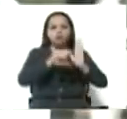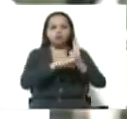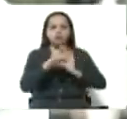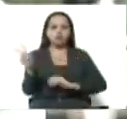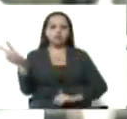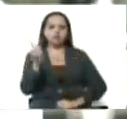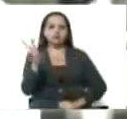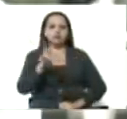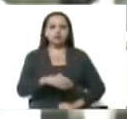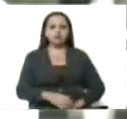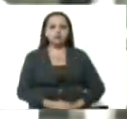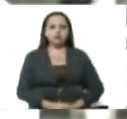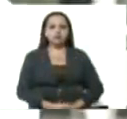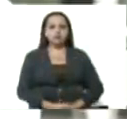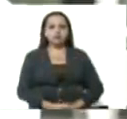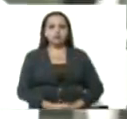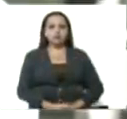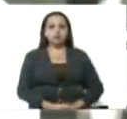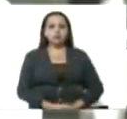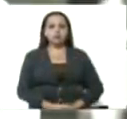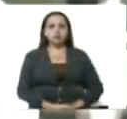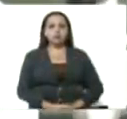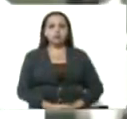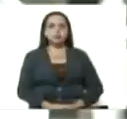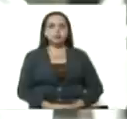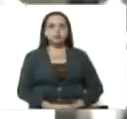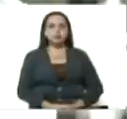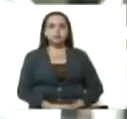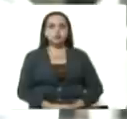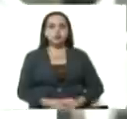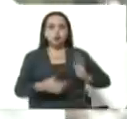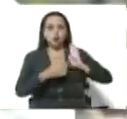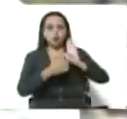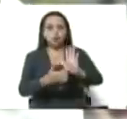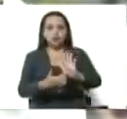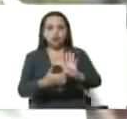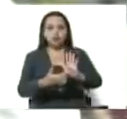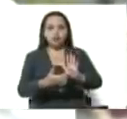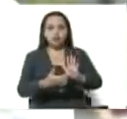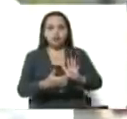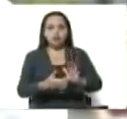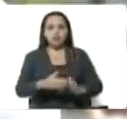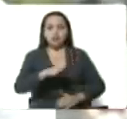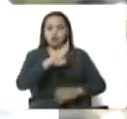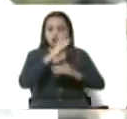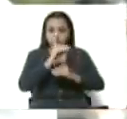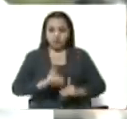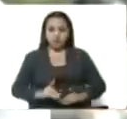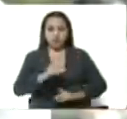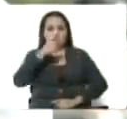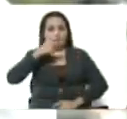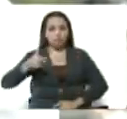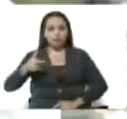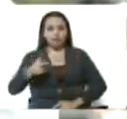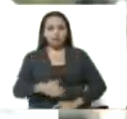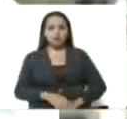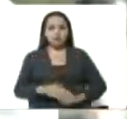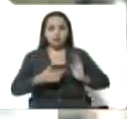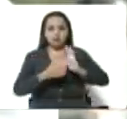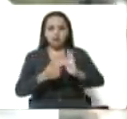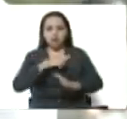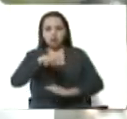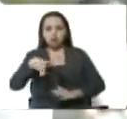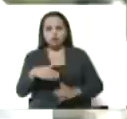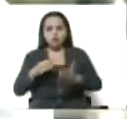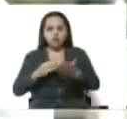bolivariana de venezuela reflejo de la soberanía del pueblo y reflejo del legado de nuestros